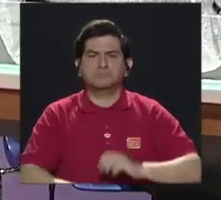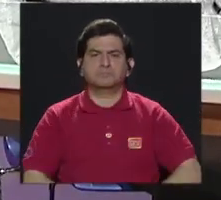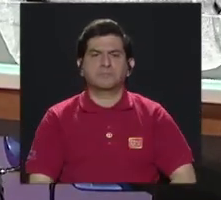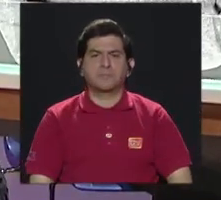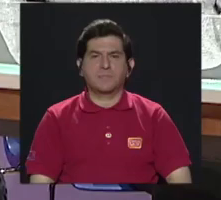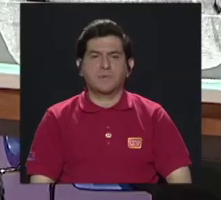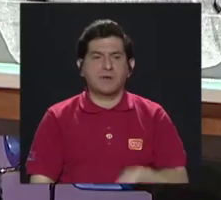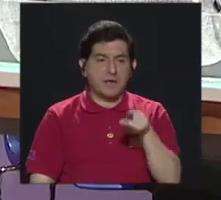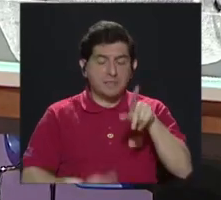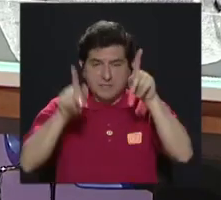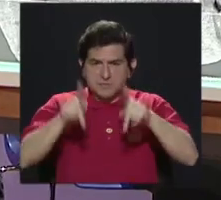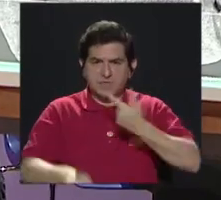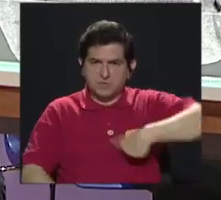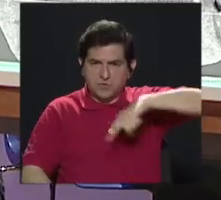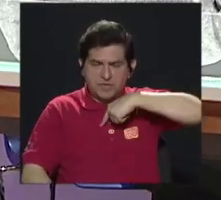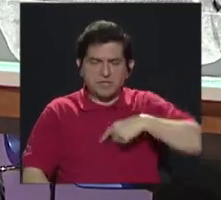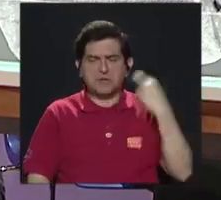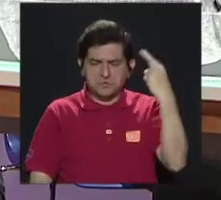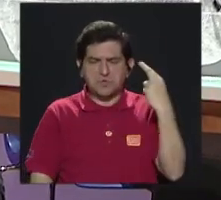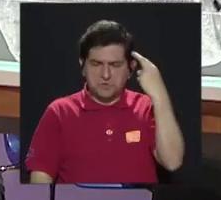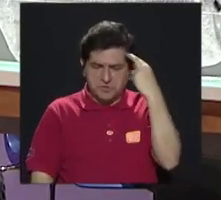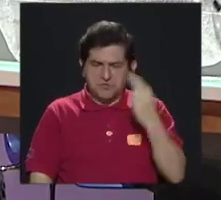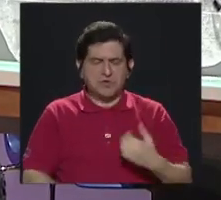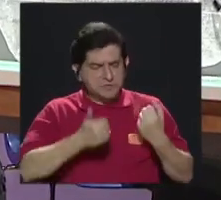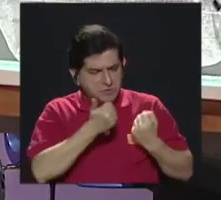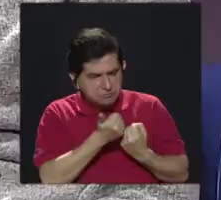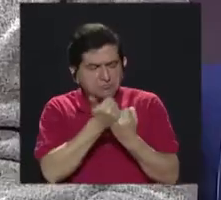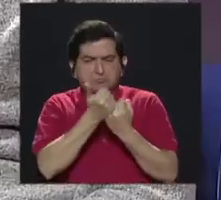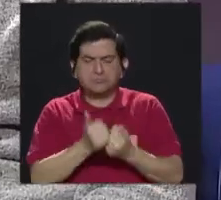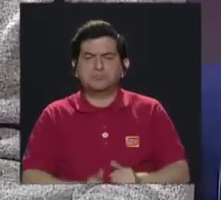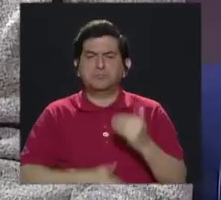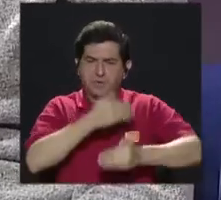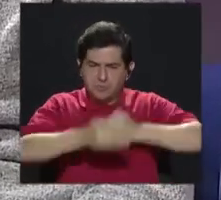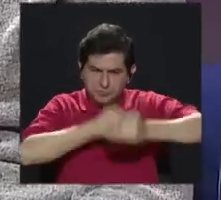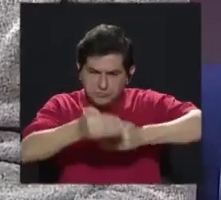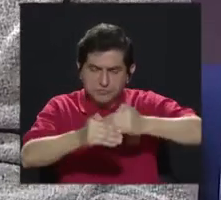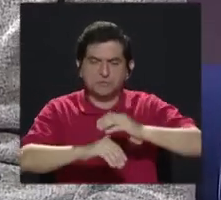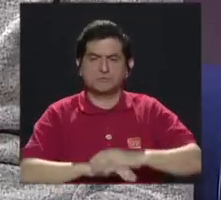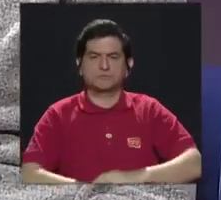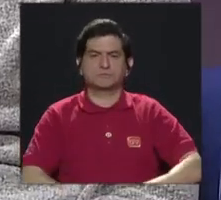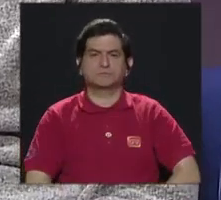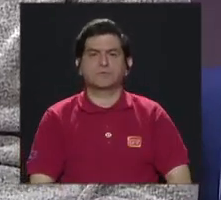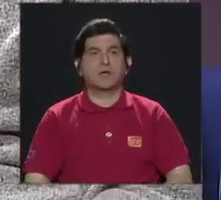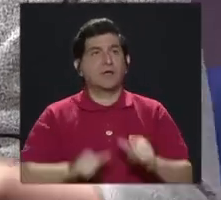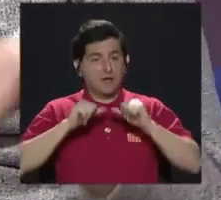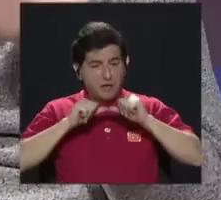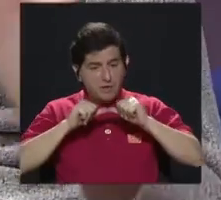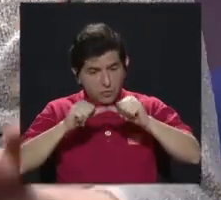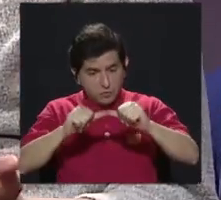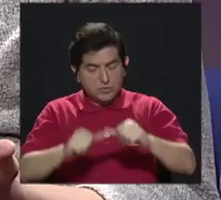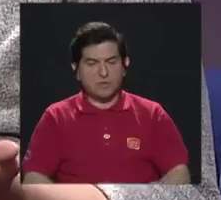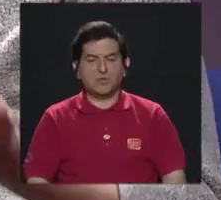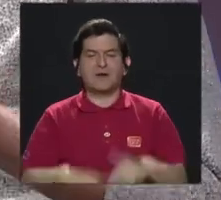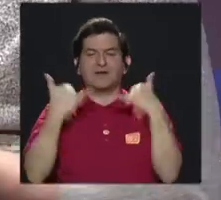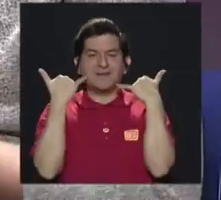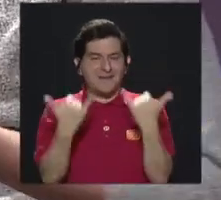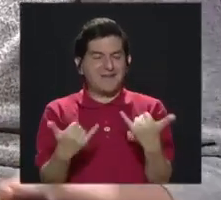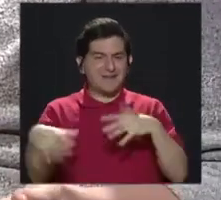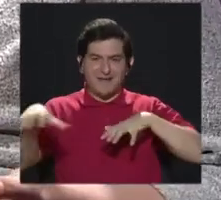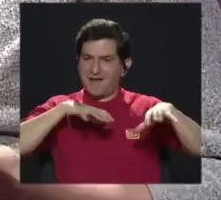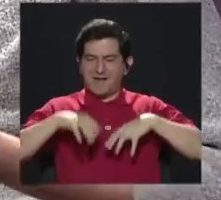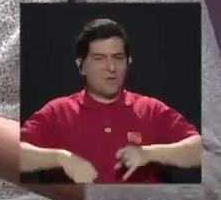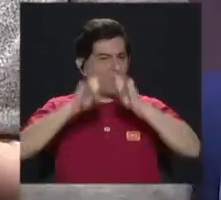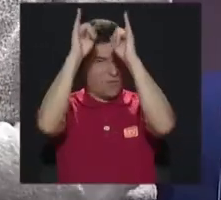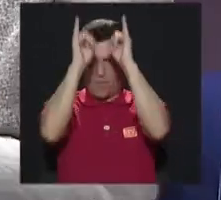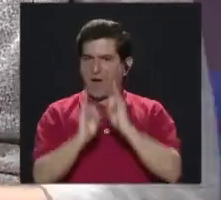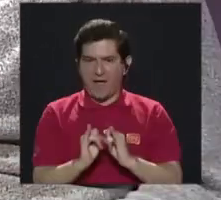nos da la razón, nos acompaña, entonces seguimos. Y esto se volvió ya no un acto